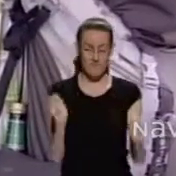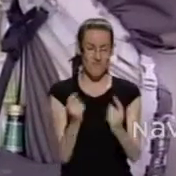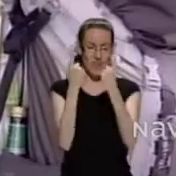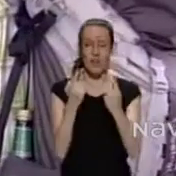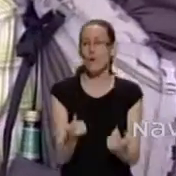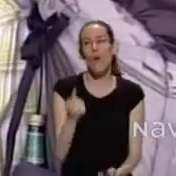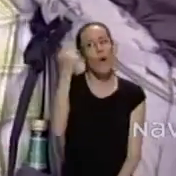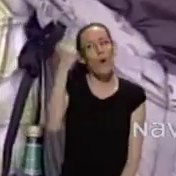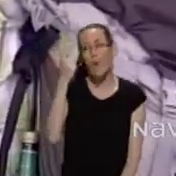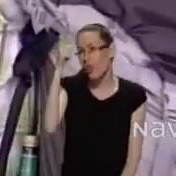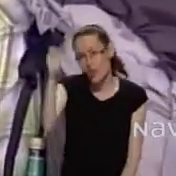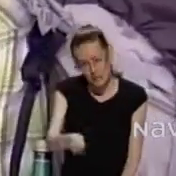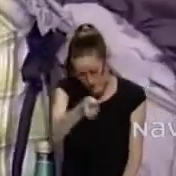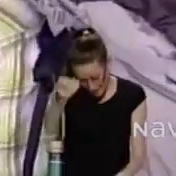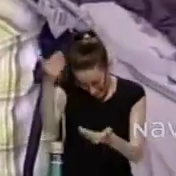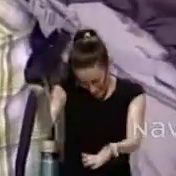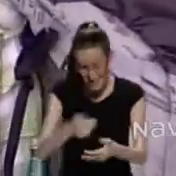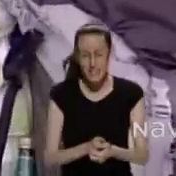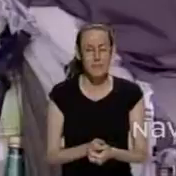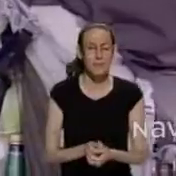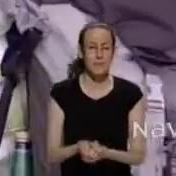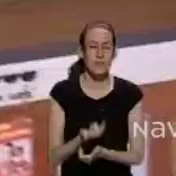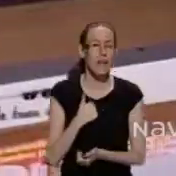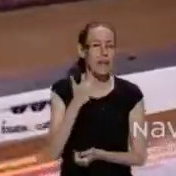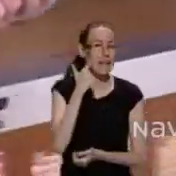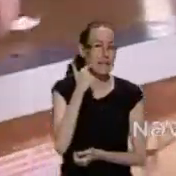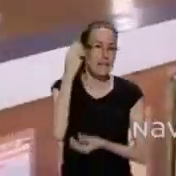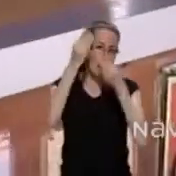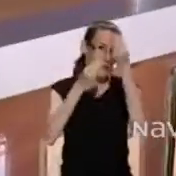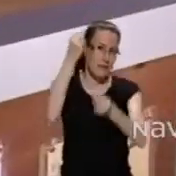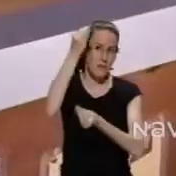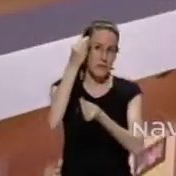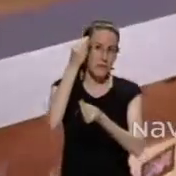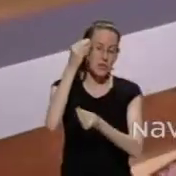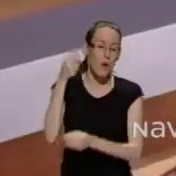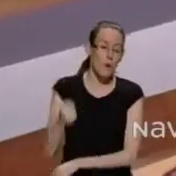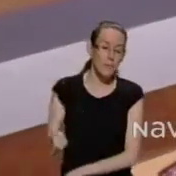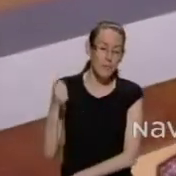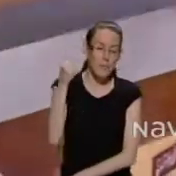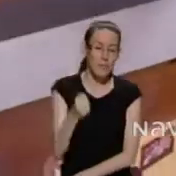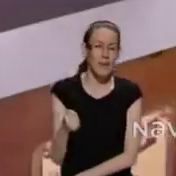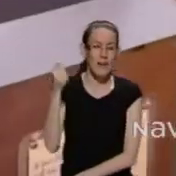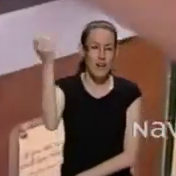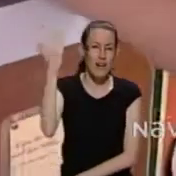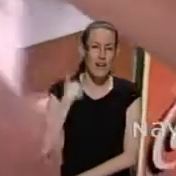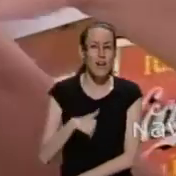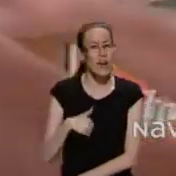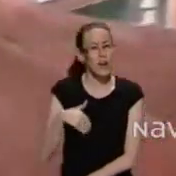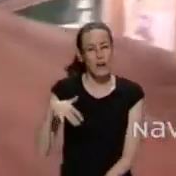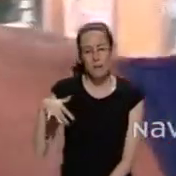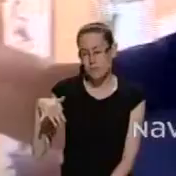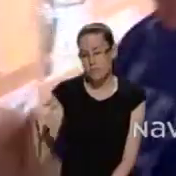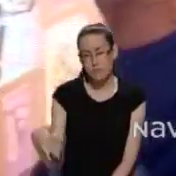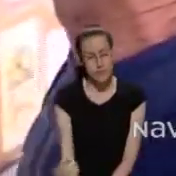pues un poco de todo. Yo muchas veces pienso que vienen ya un poco fuera del lugar ya del agotamiento y